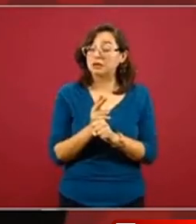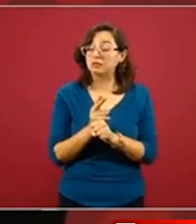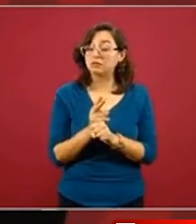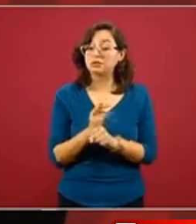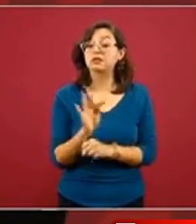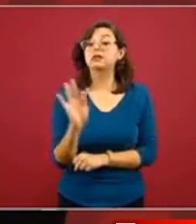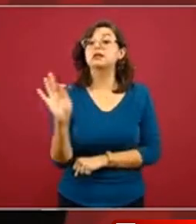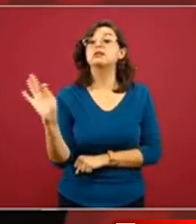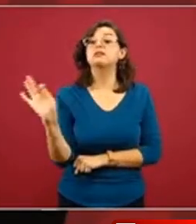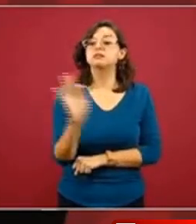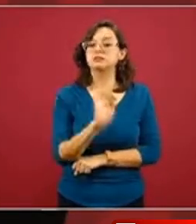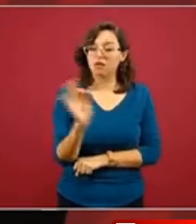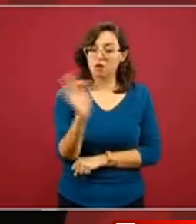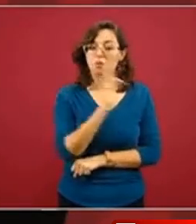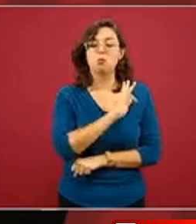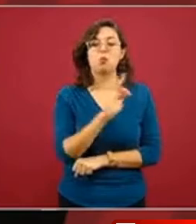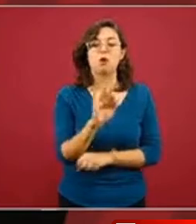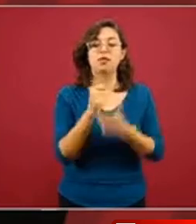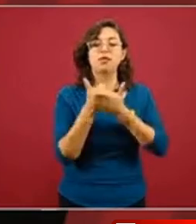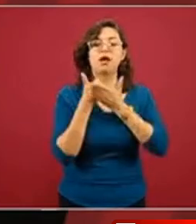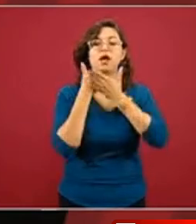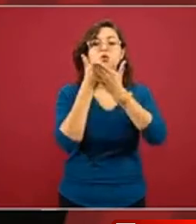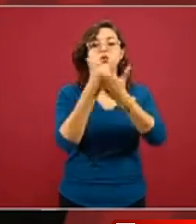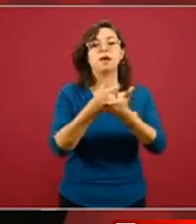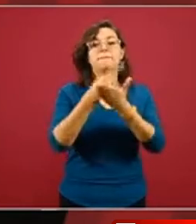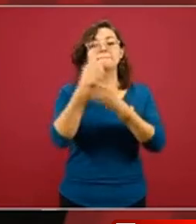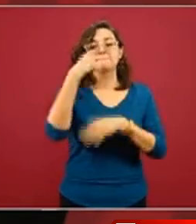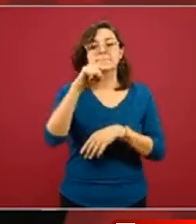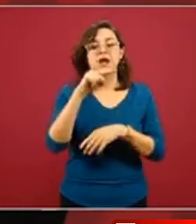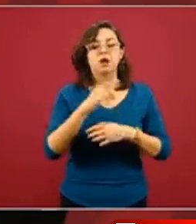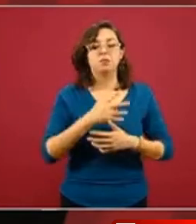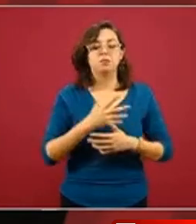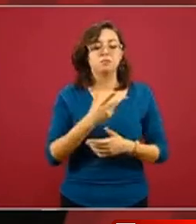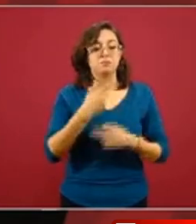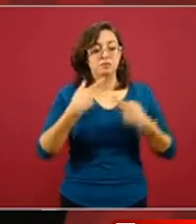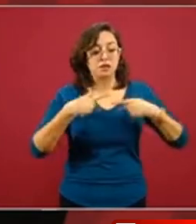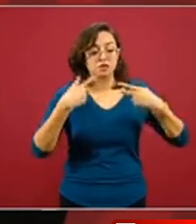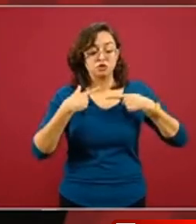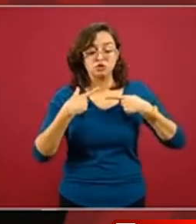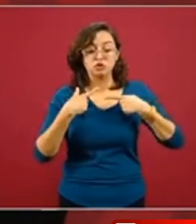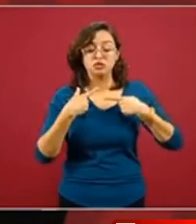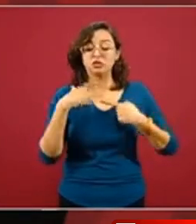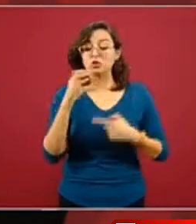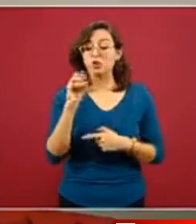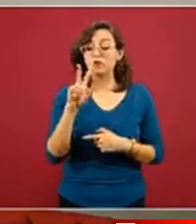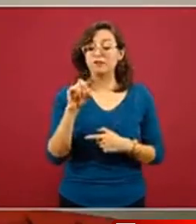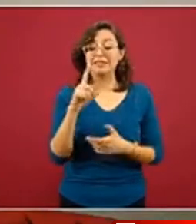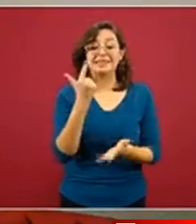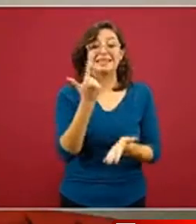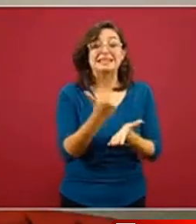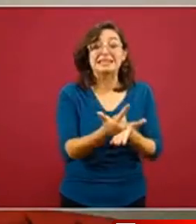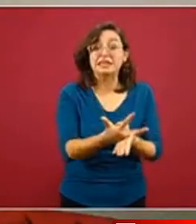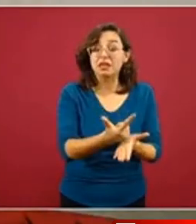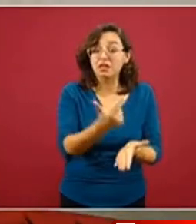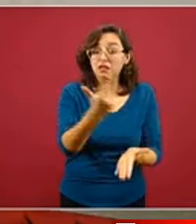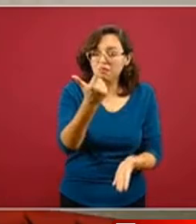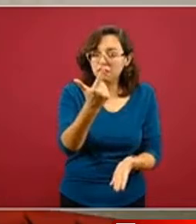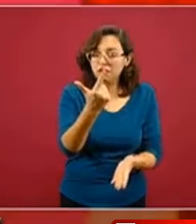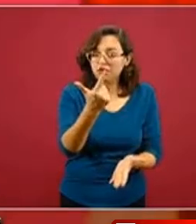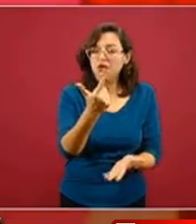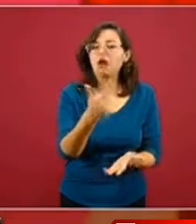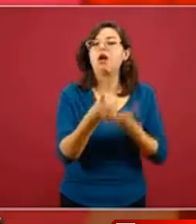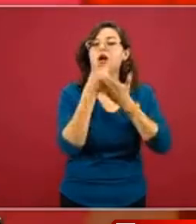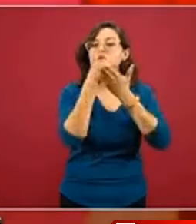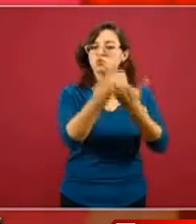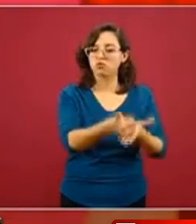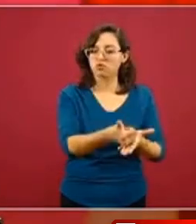que podría tener utilidad en reducir la mortalidad en personas con COVID grave. Por lo